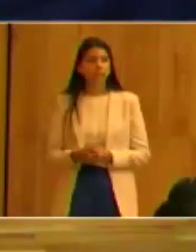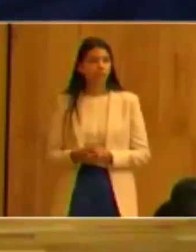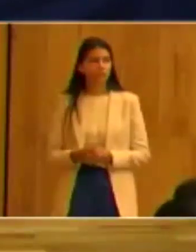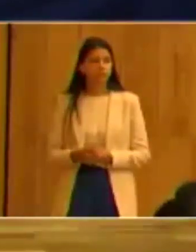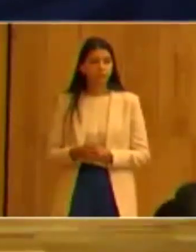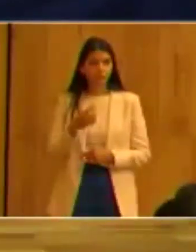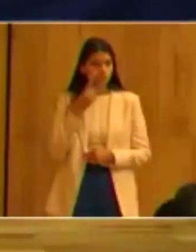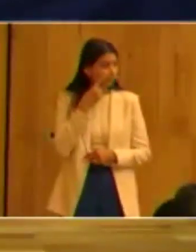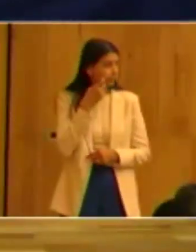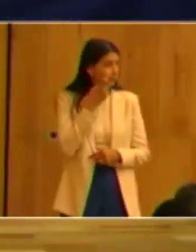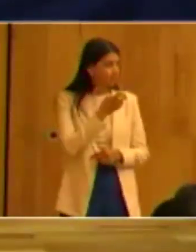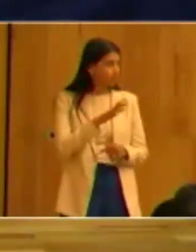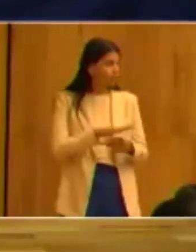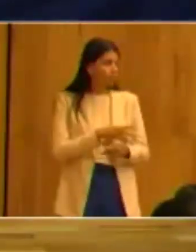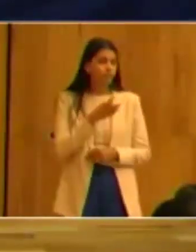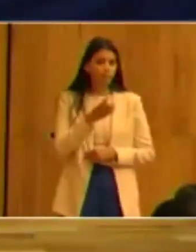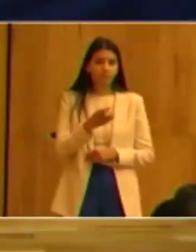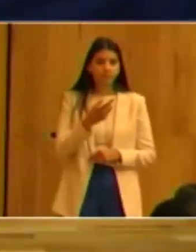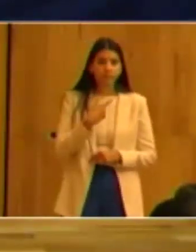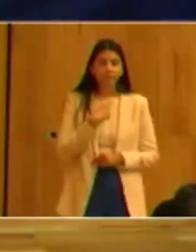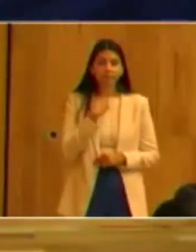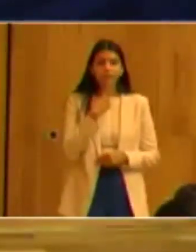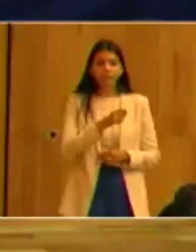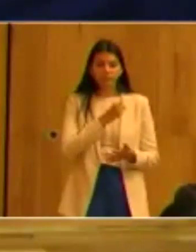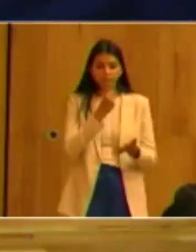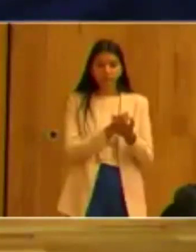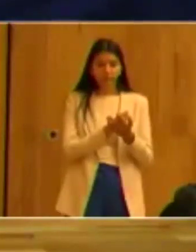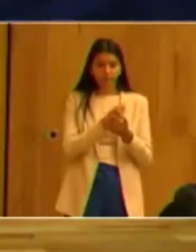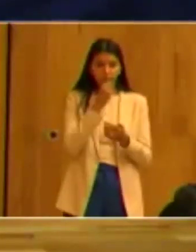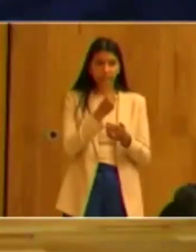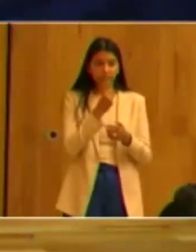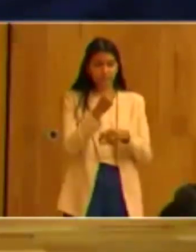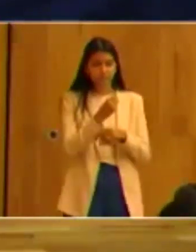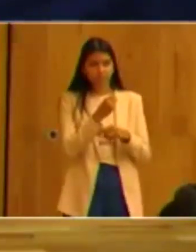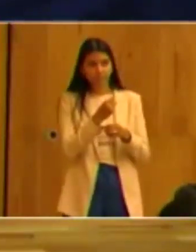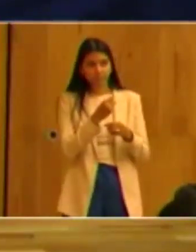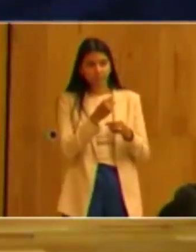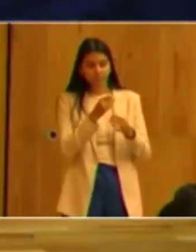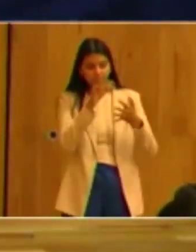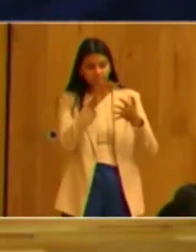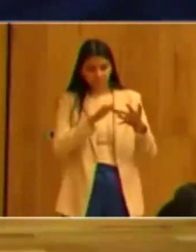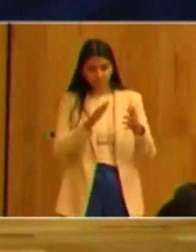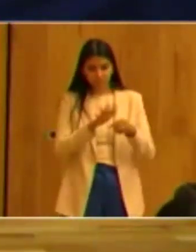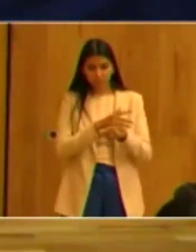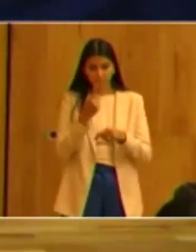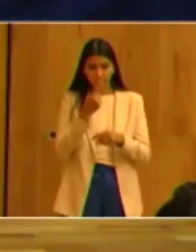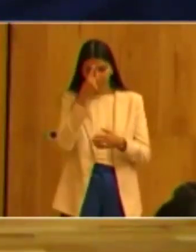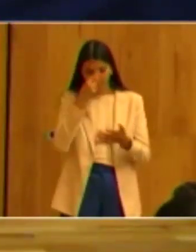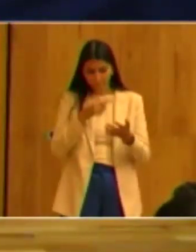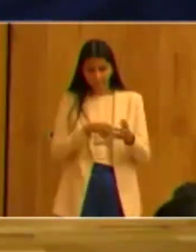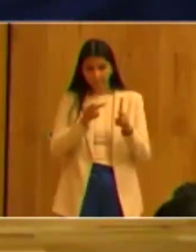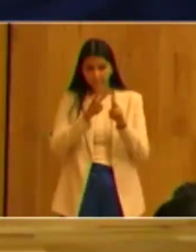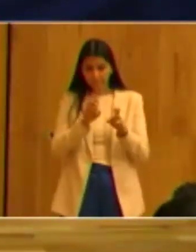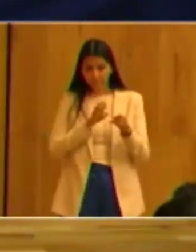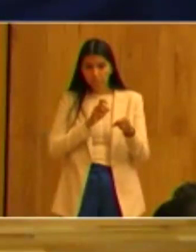Fíjate que justo por eso no escogí una sentencia, porque creo que nos habla de un caso muy particular y